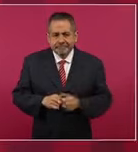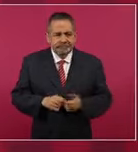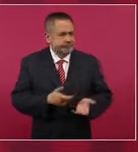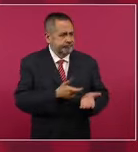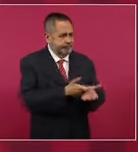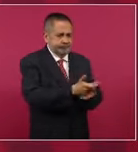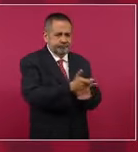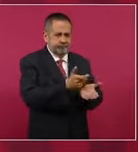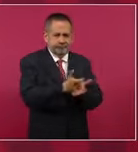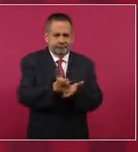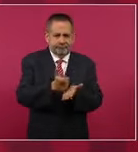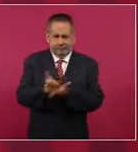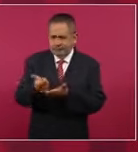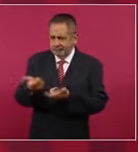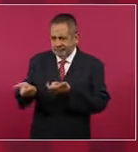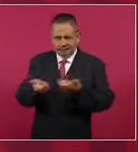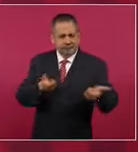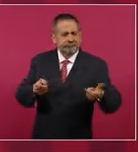financiados